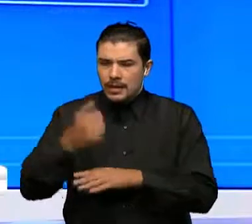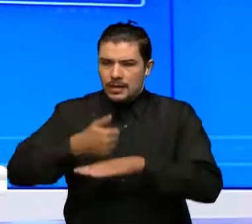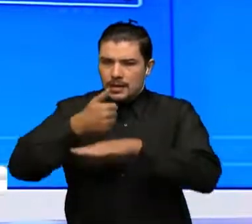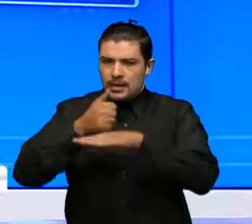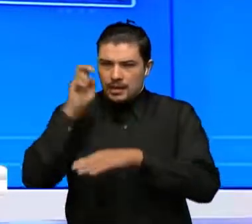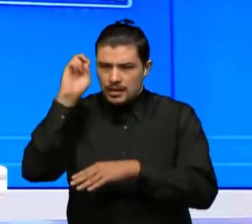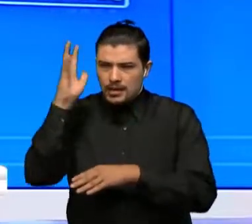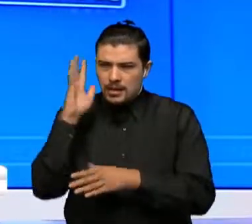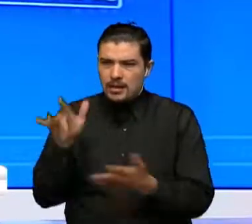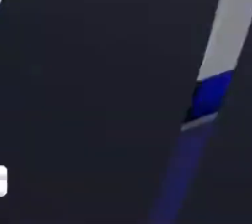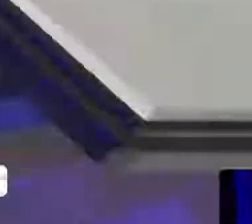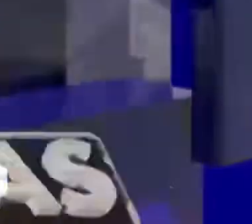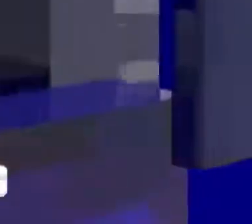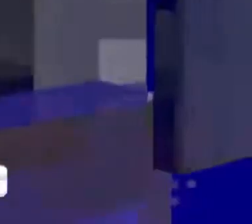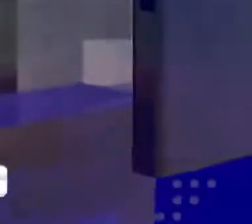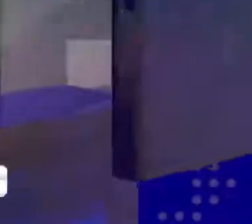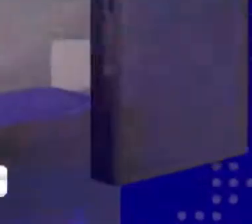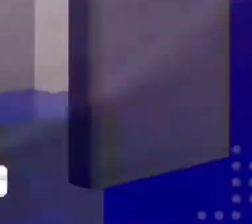a esa población? Adelante.